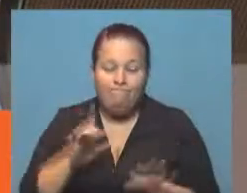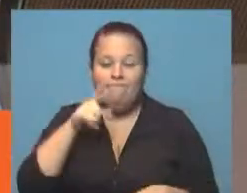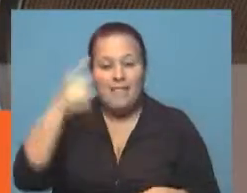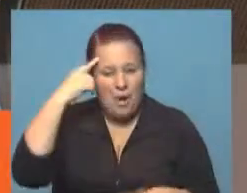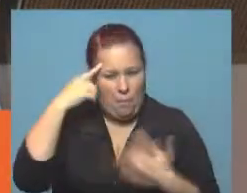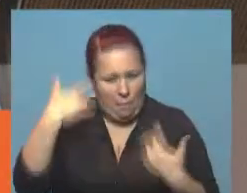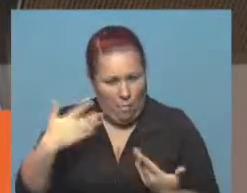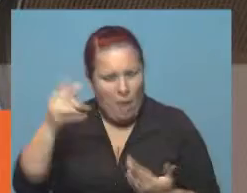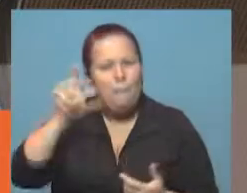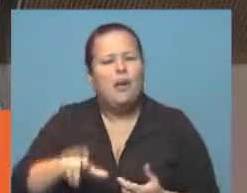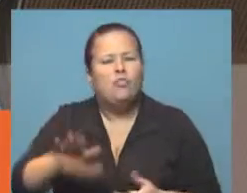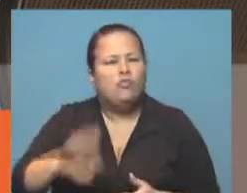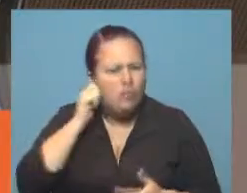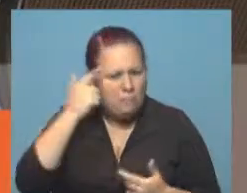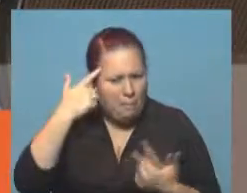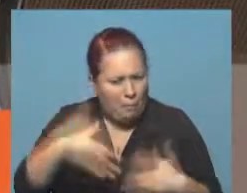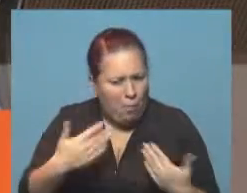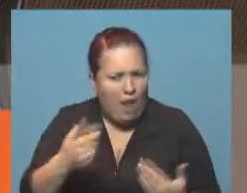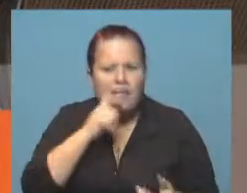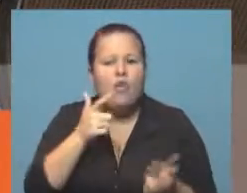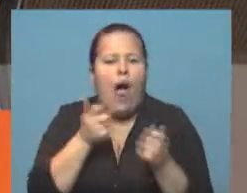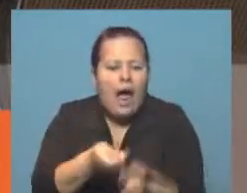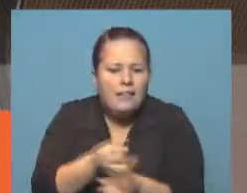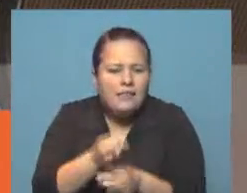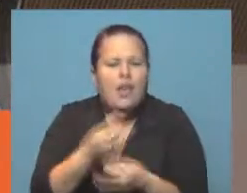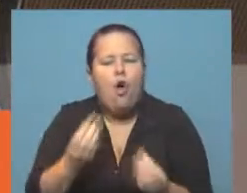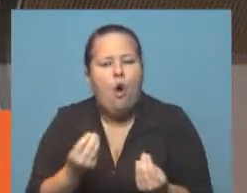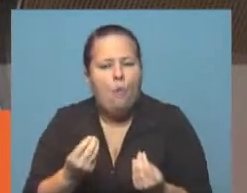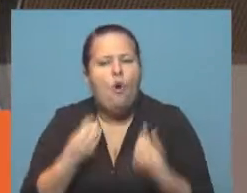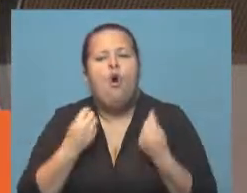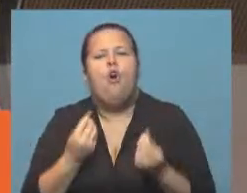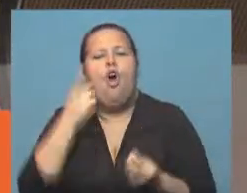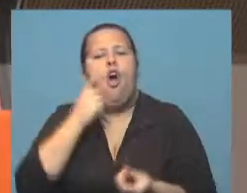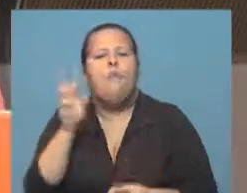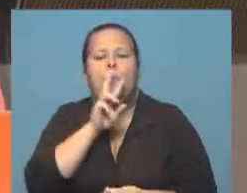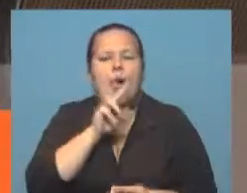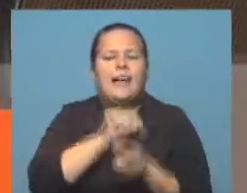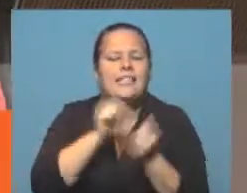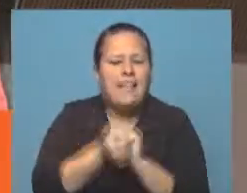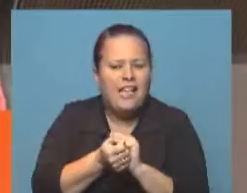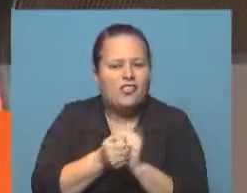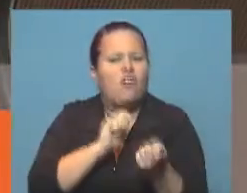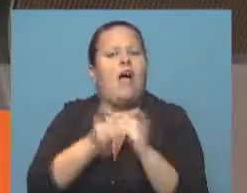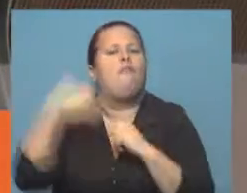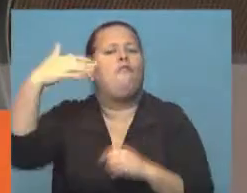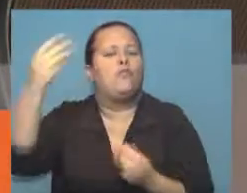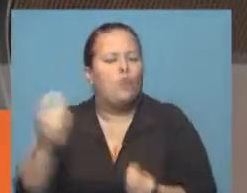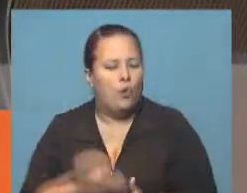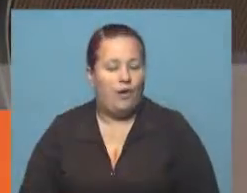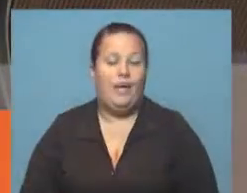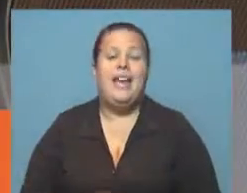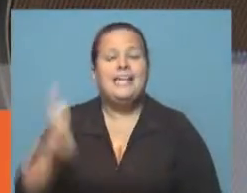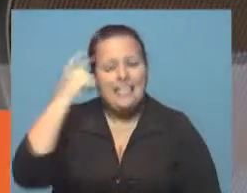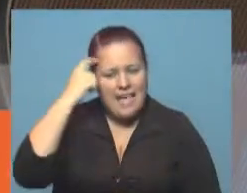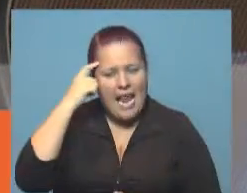está preparado de una persona tan chica? Sobre todo cuando no hay acompañamiento, Juan. ¿En qué hombres y mujeres sexuales se van a convertir, en definitiva? El cerebro